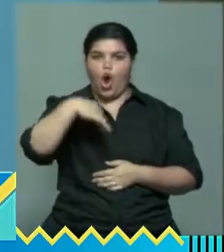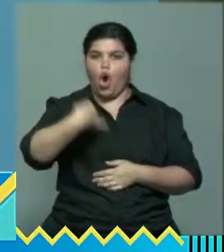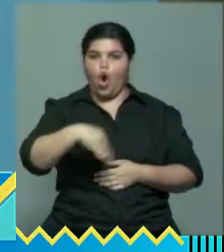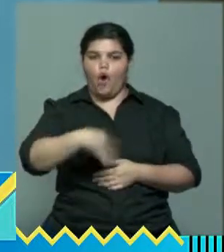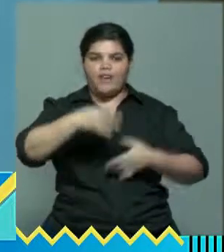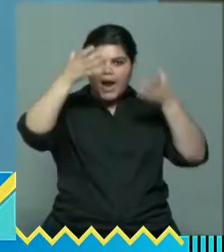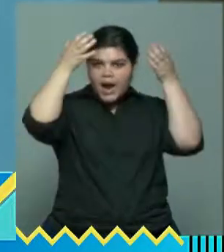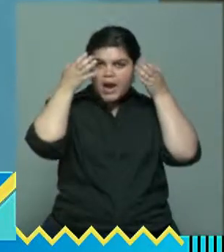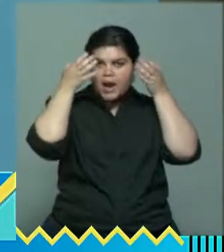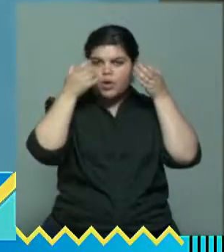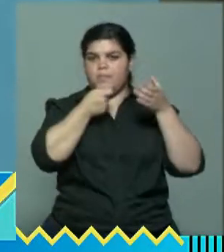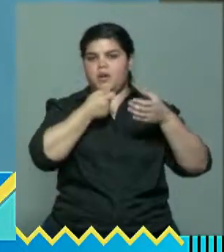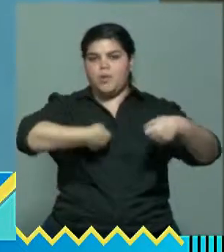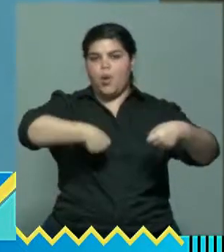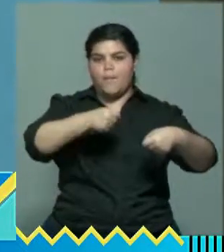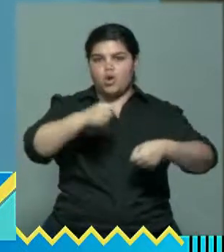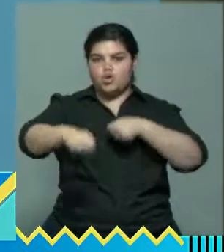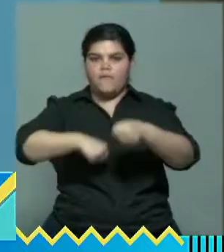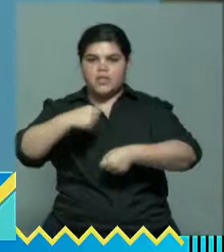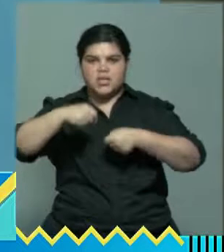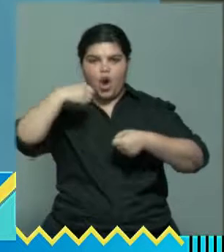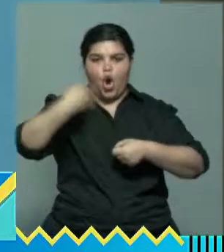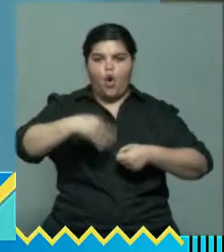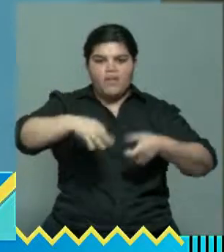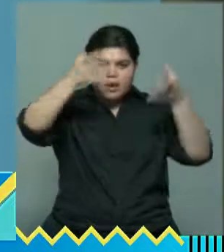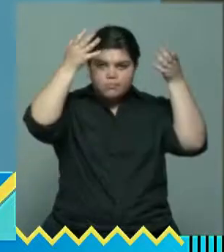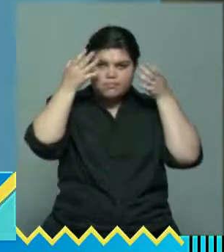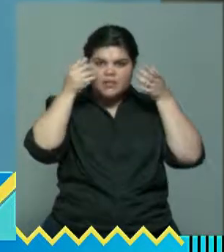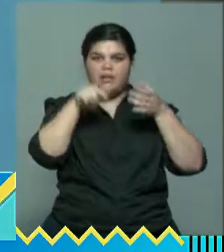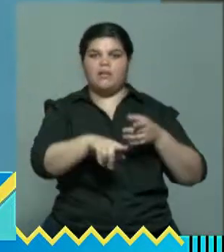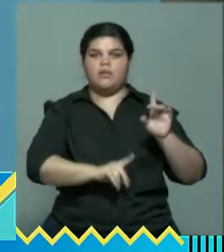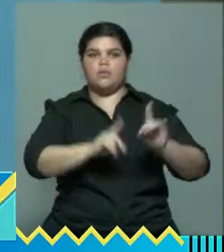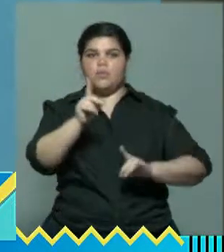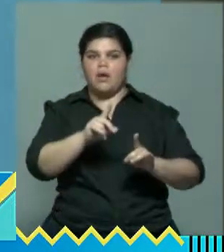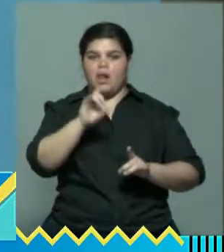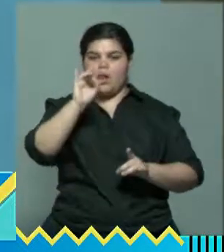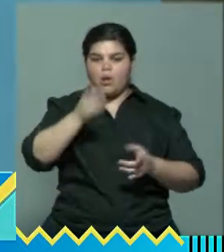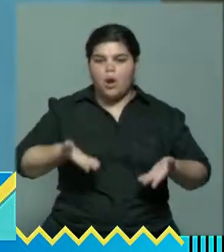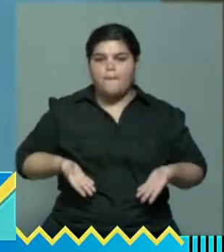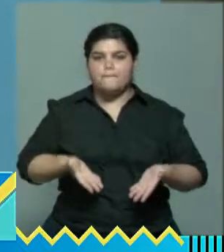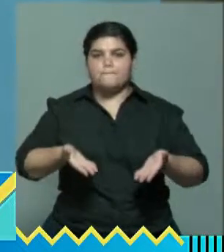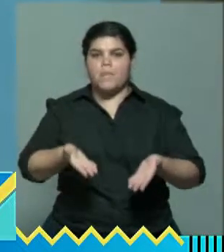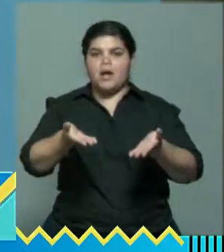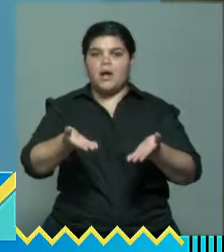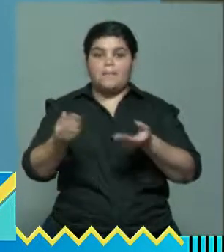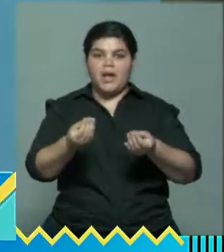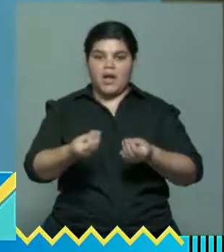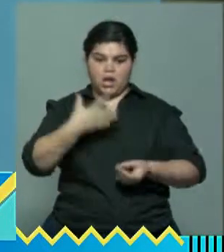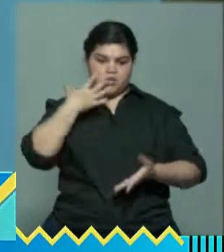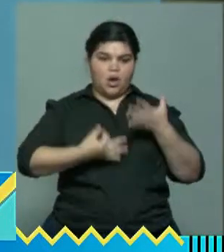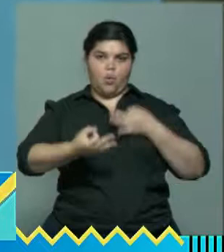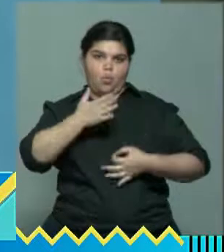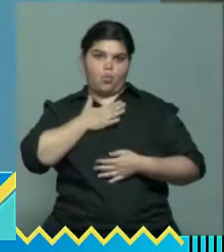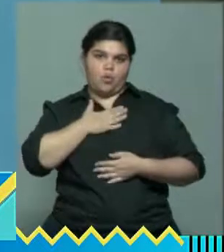casco, por ejemplo, en usar una moto o una bicicleta, lo único que se está, digamos, promoviendo es una seguridad personal para quien es